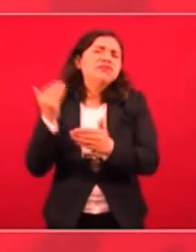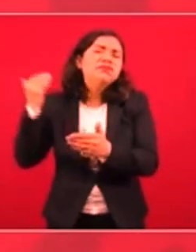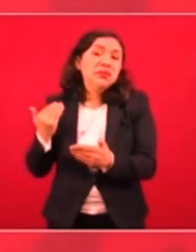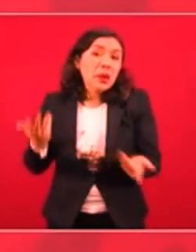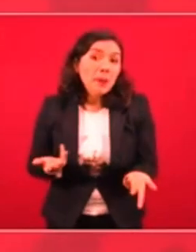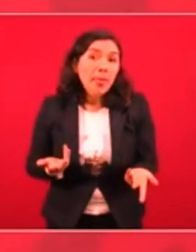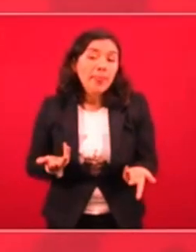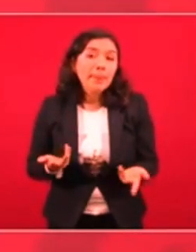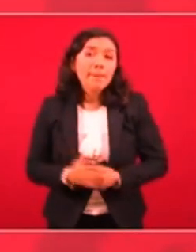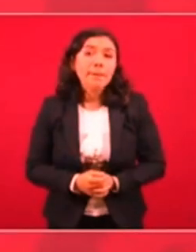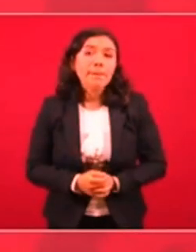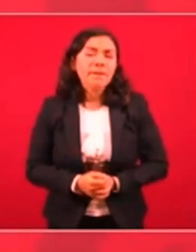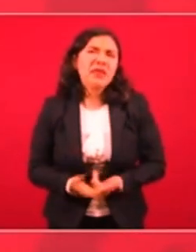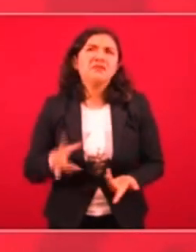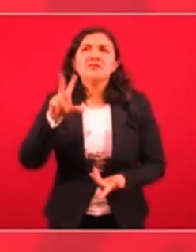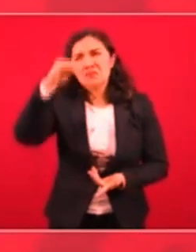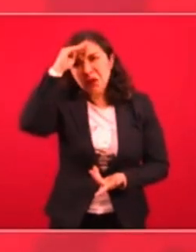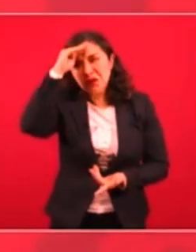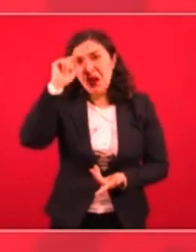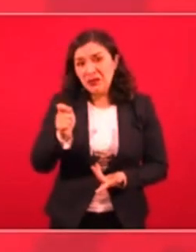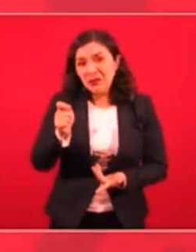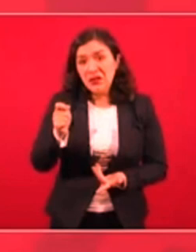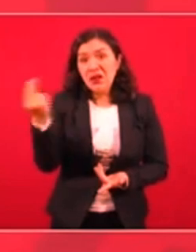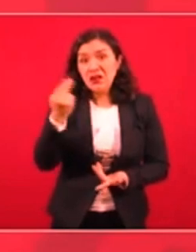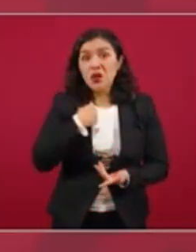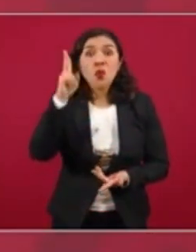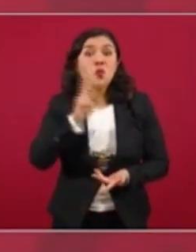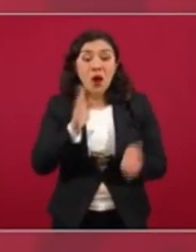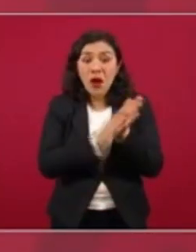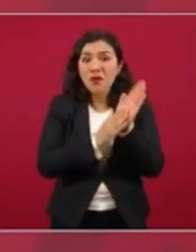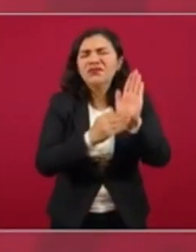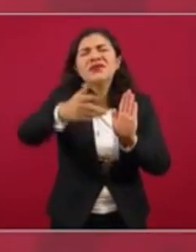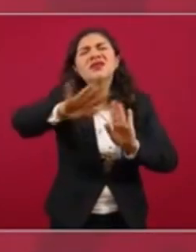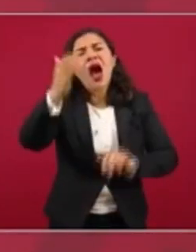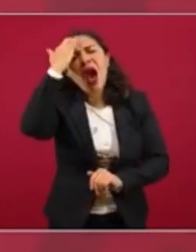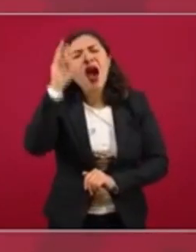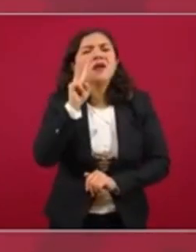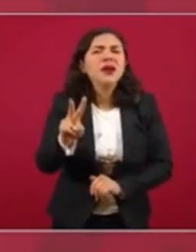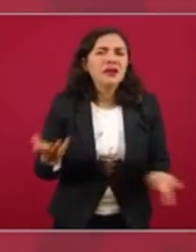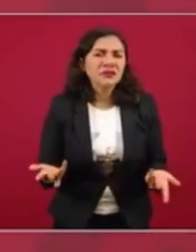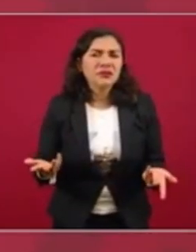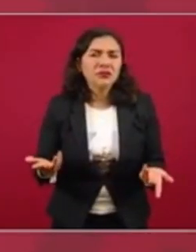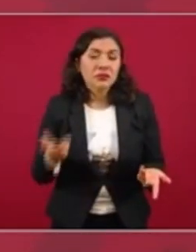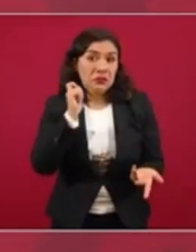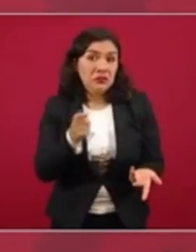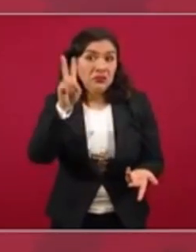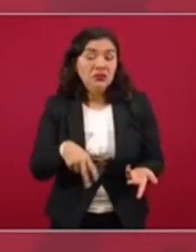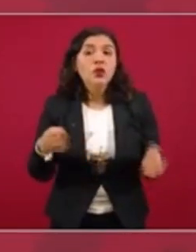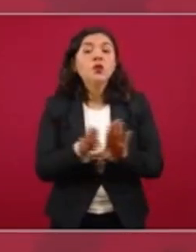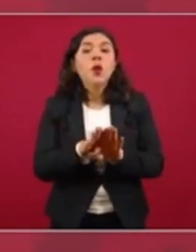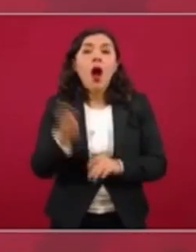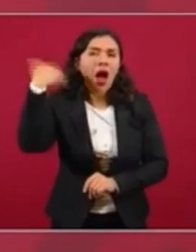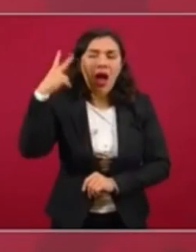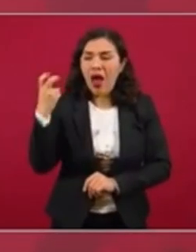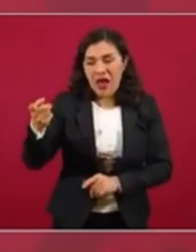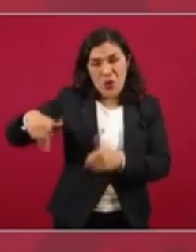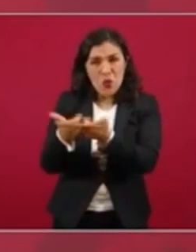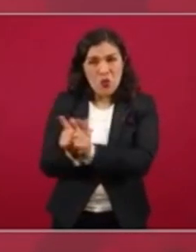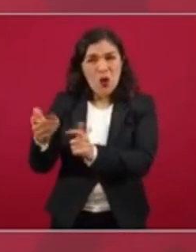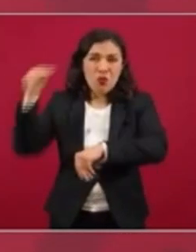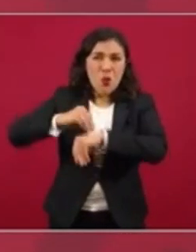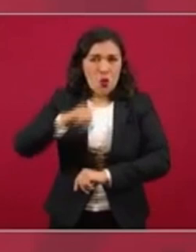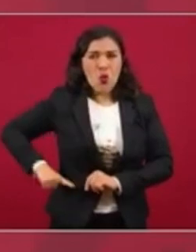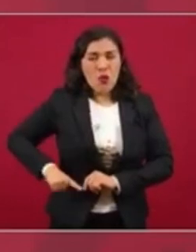no hace falta presentar pruebas, es de dominio público, de cómo cuando ellos estaban en el